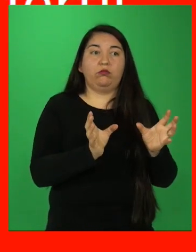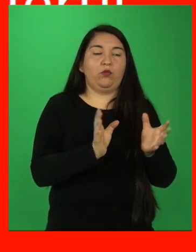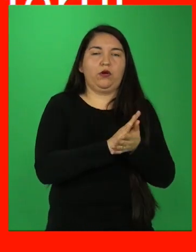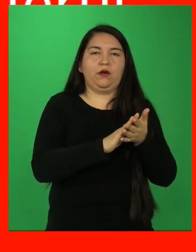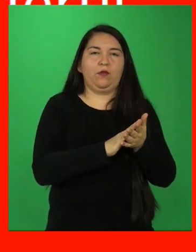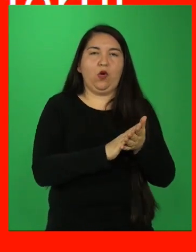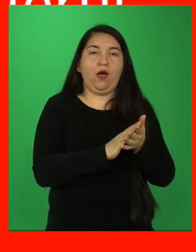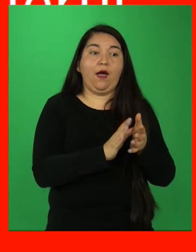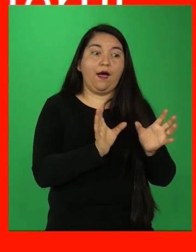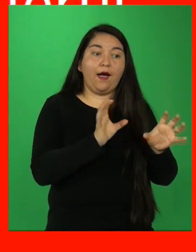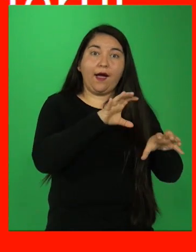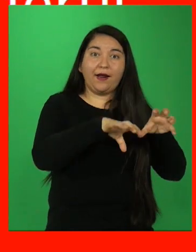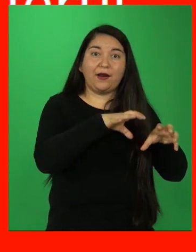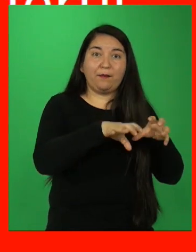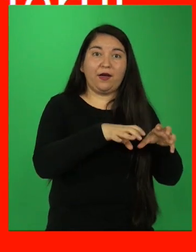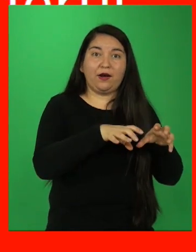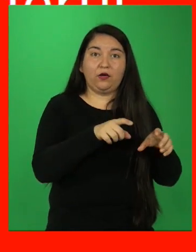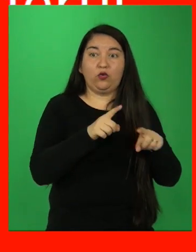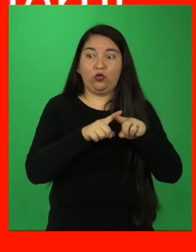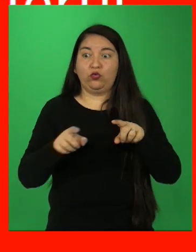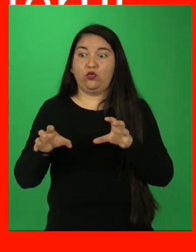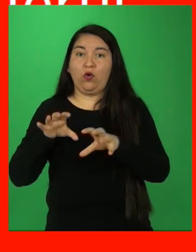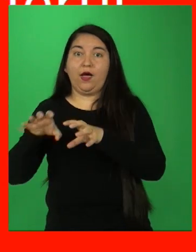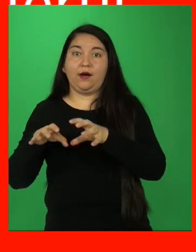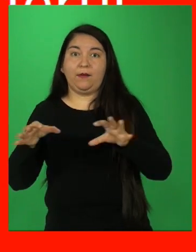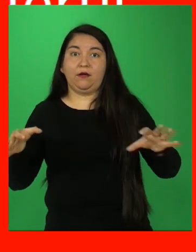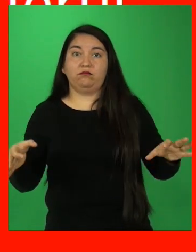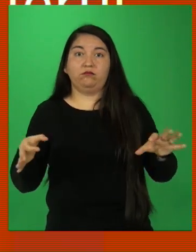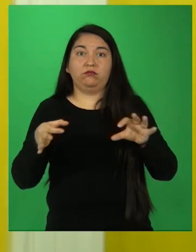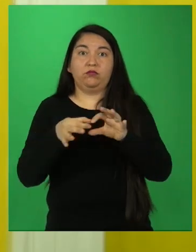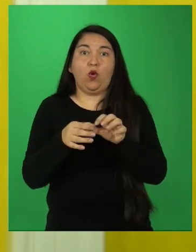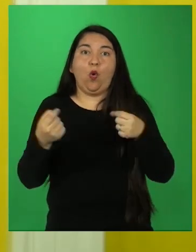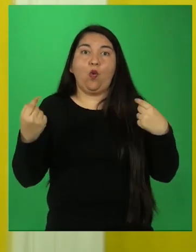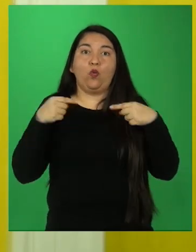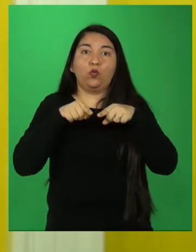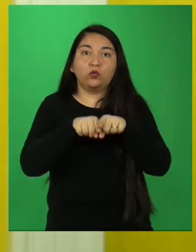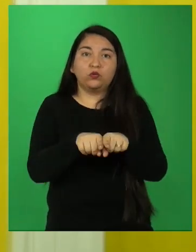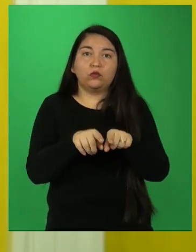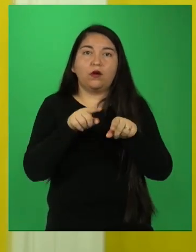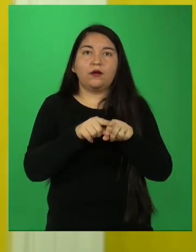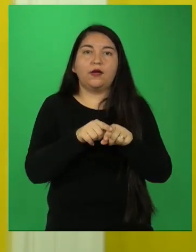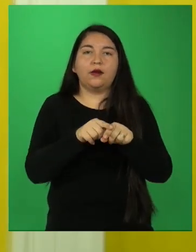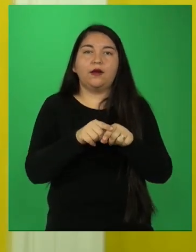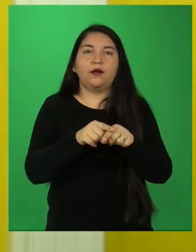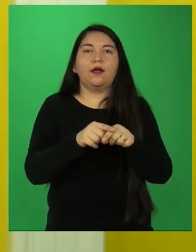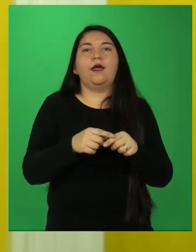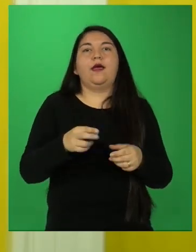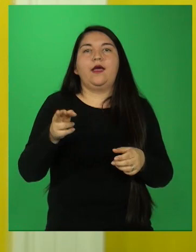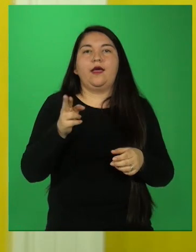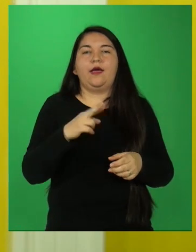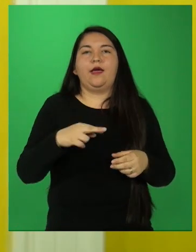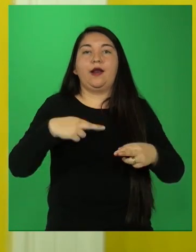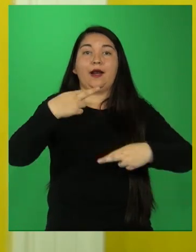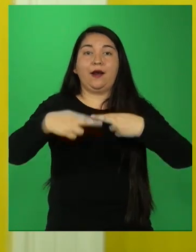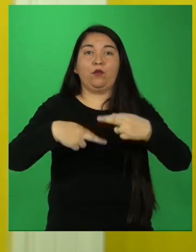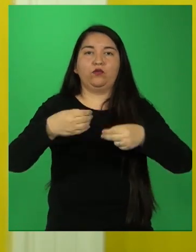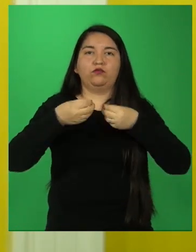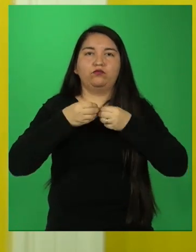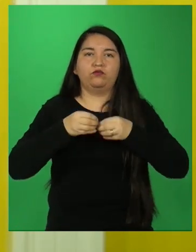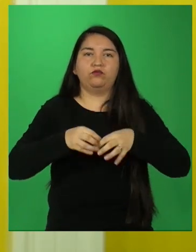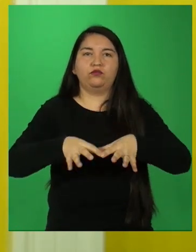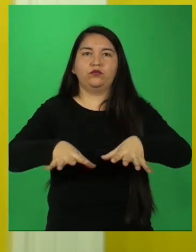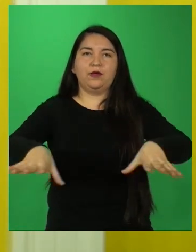descendencia fértil. Este concepto nosotros igual podríamos refutarlo, podríamos tratar